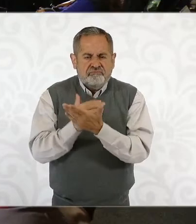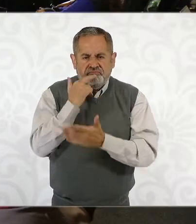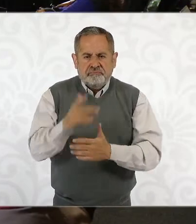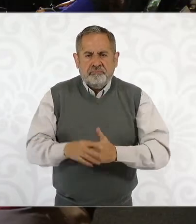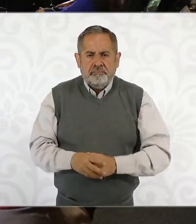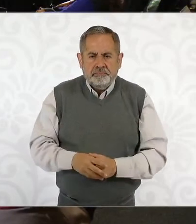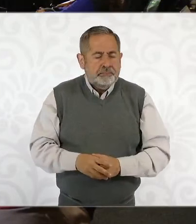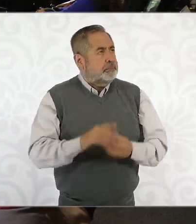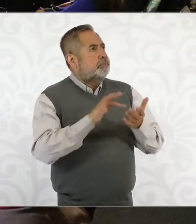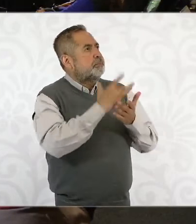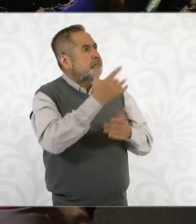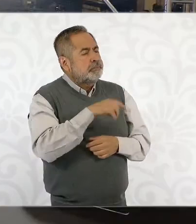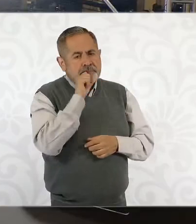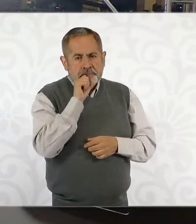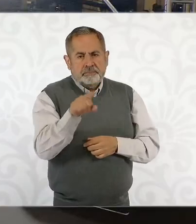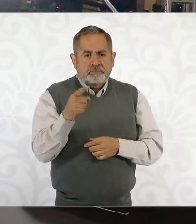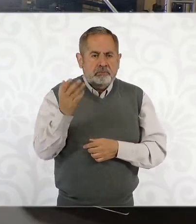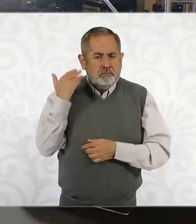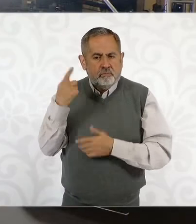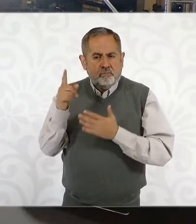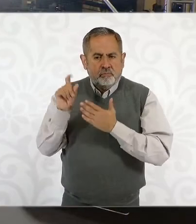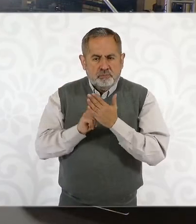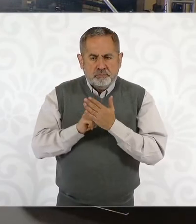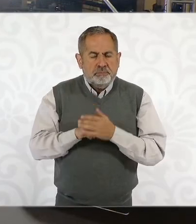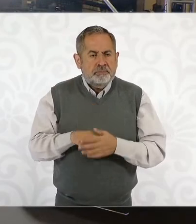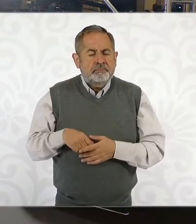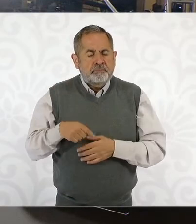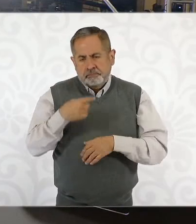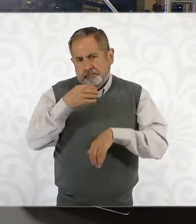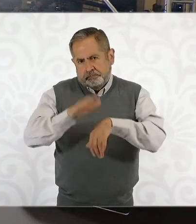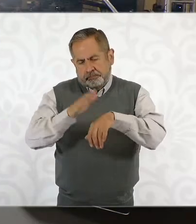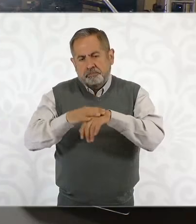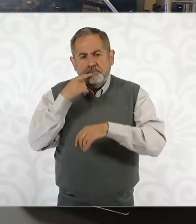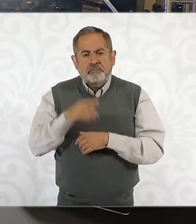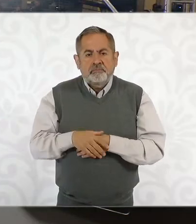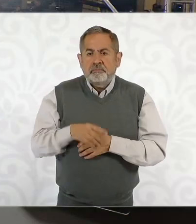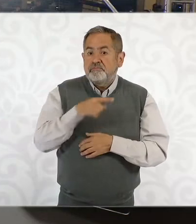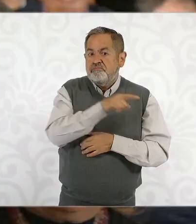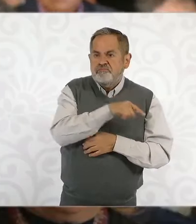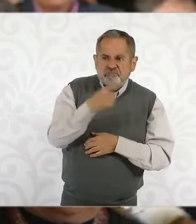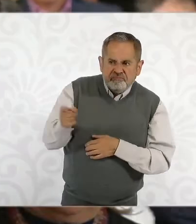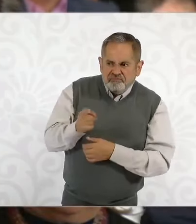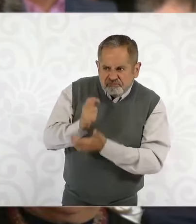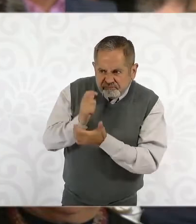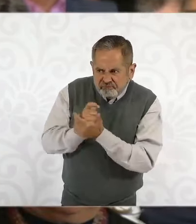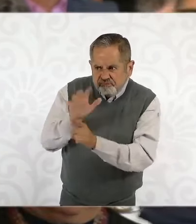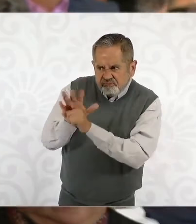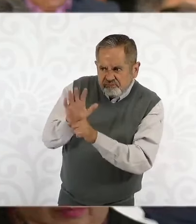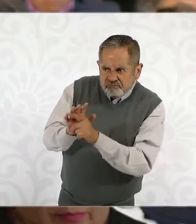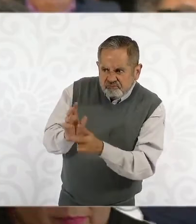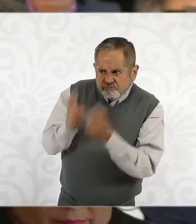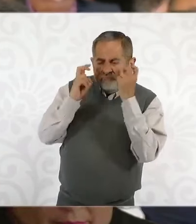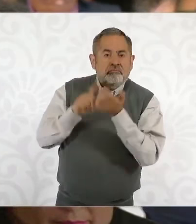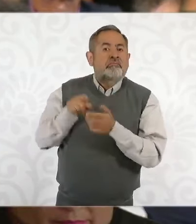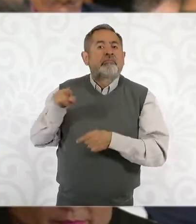Muchas gracias, presidenta. También el mes pasado le fue denunciado aquí la trama de extorsiones de las que eran víctimas empresarios del sector